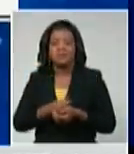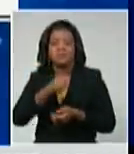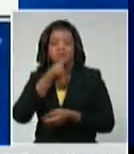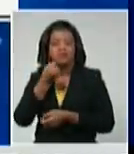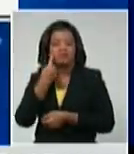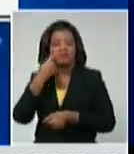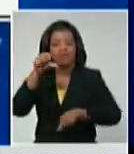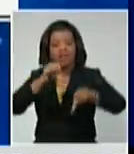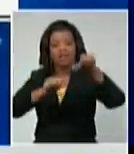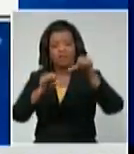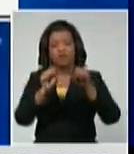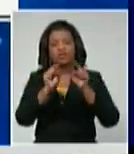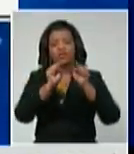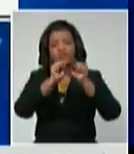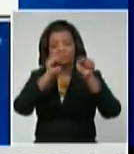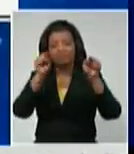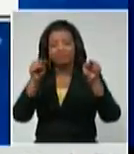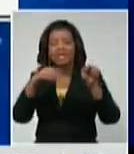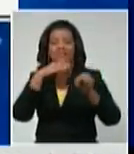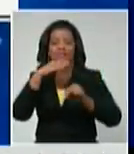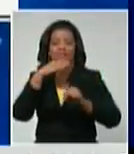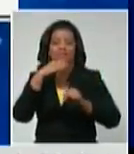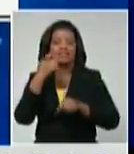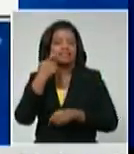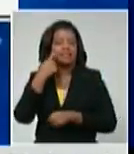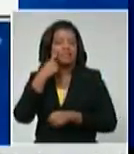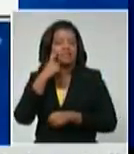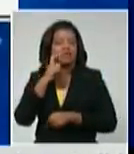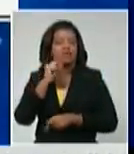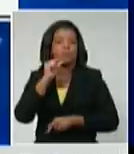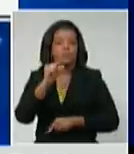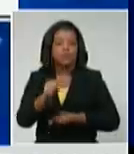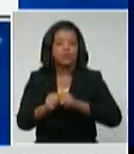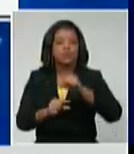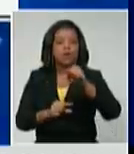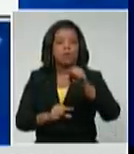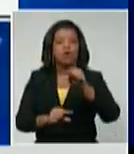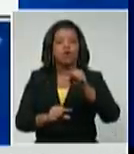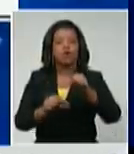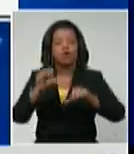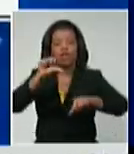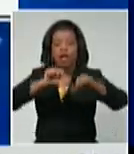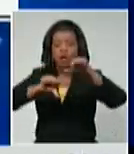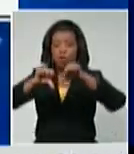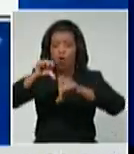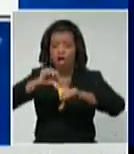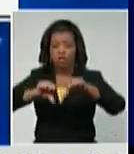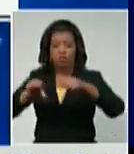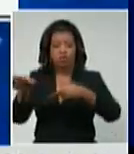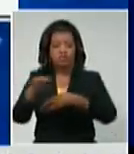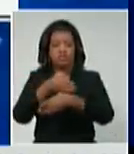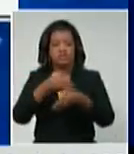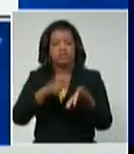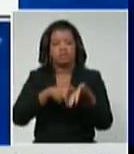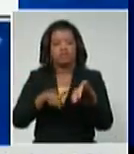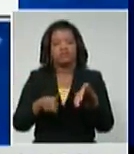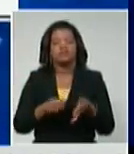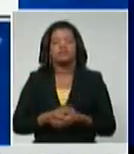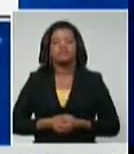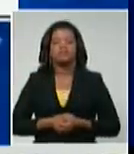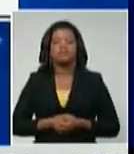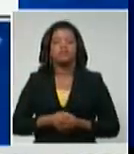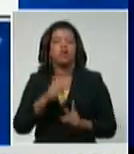pues ver cómo se ha ido distribuyendo de forma tal que las muestras tengan